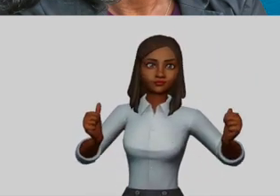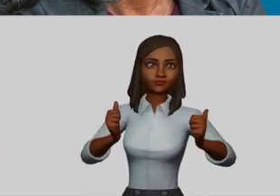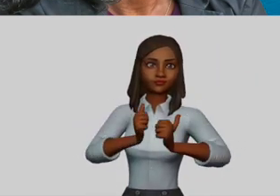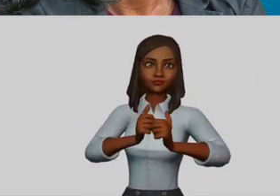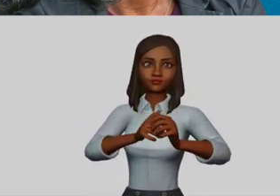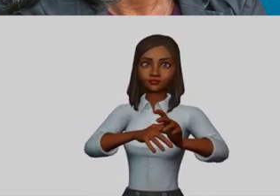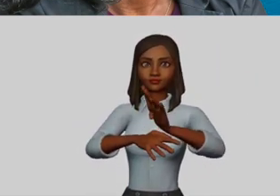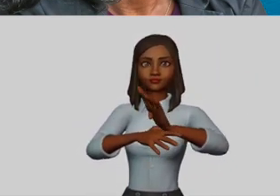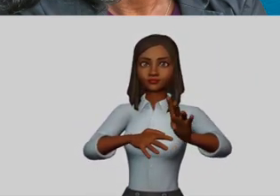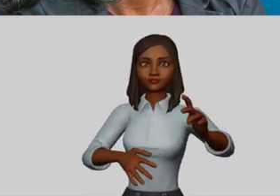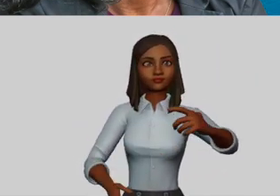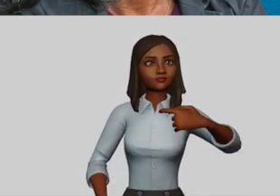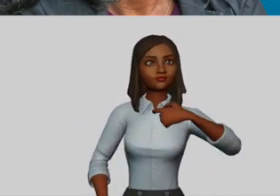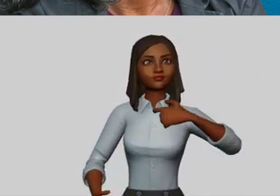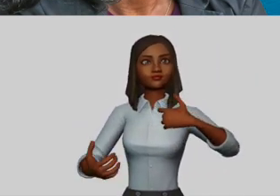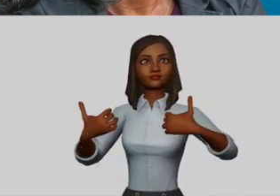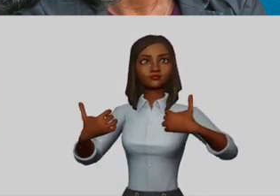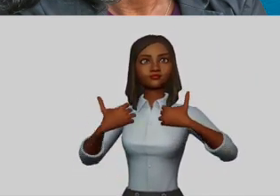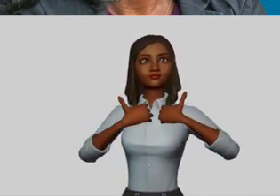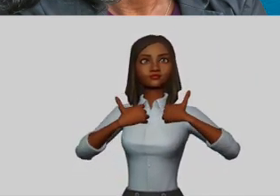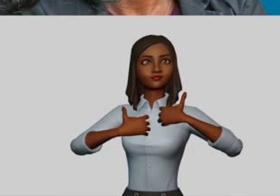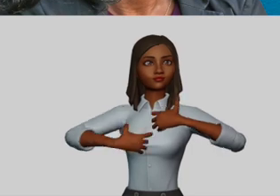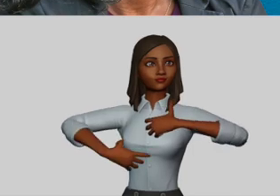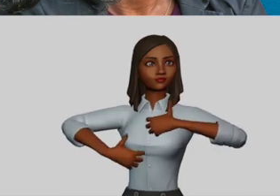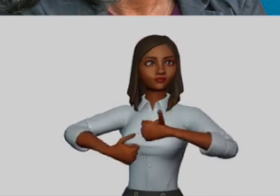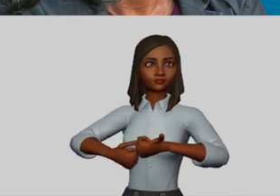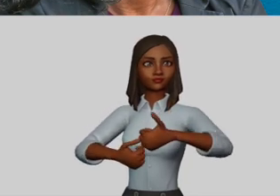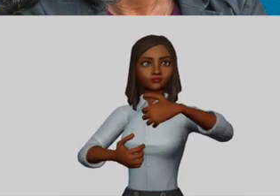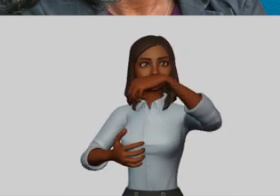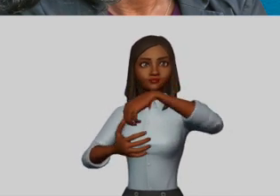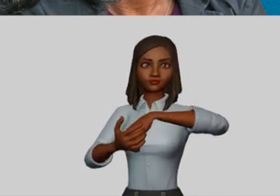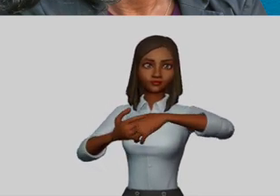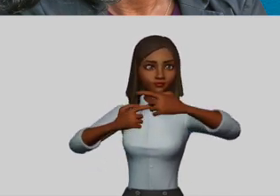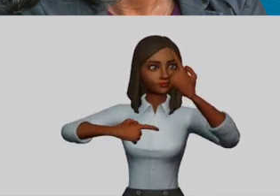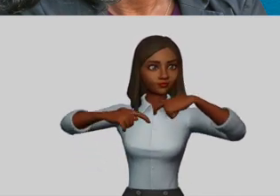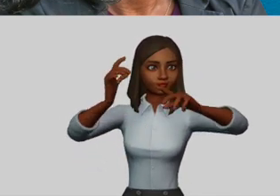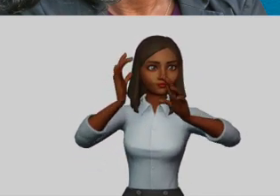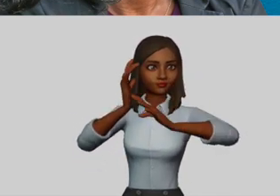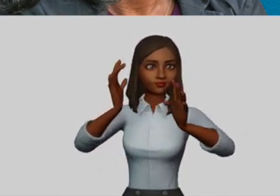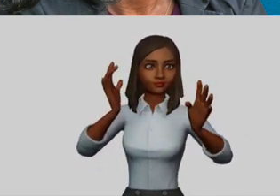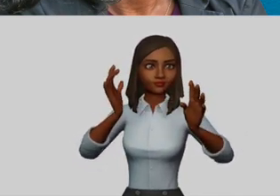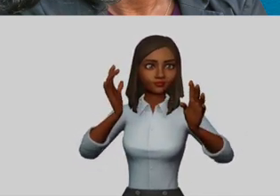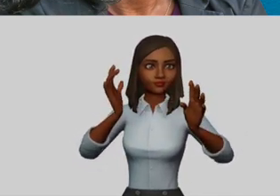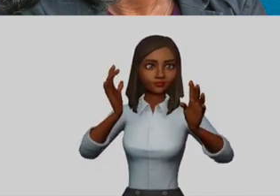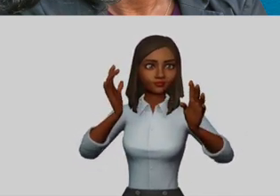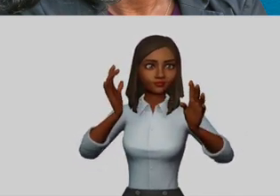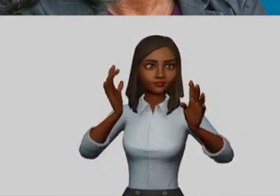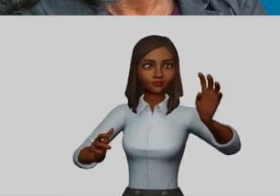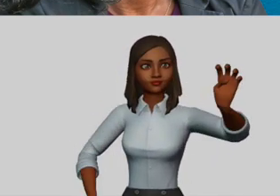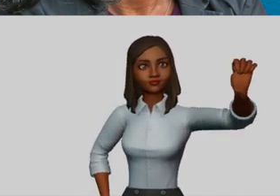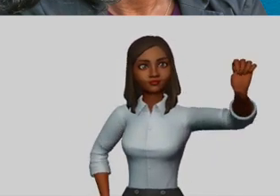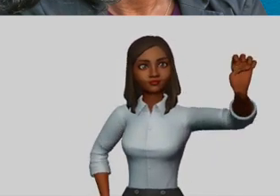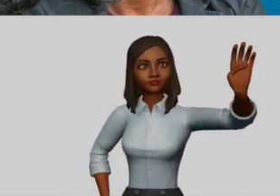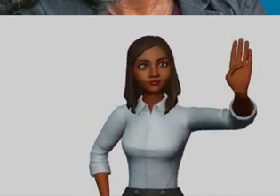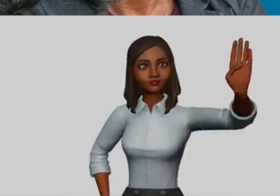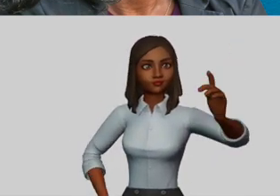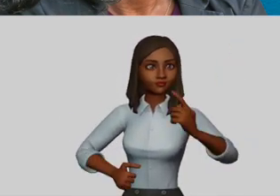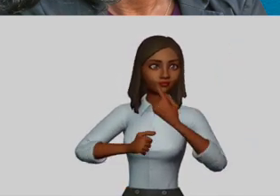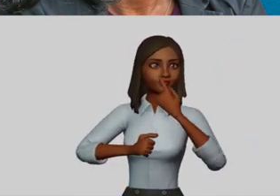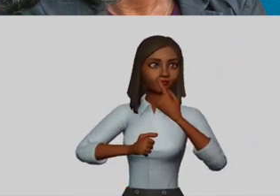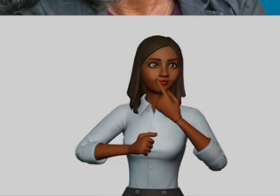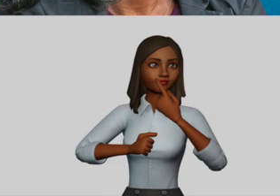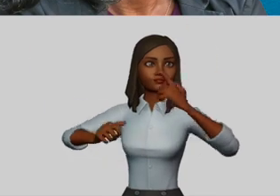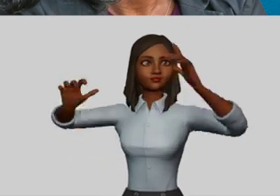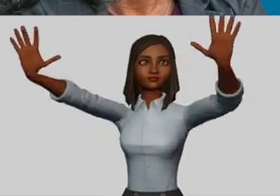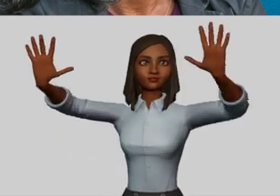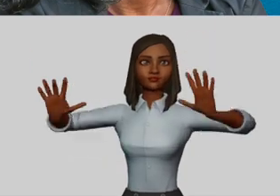los segmentos de cierre. La verdad que esto ha sido una conversación de mucha energía y muy completa.